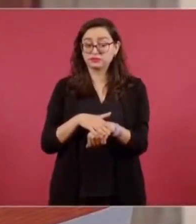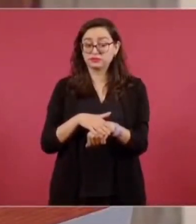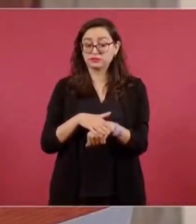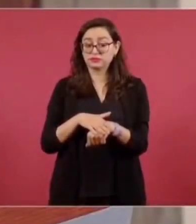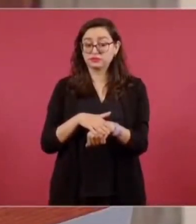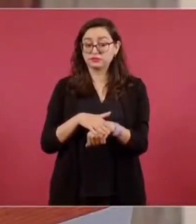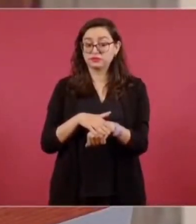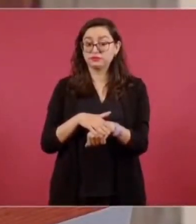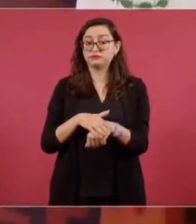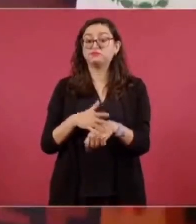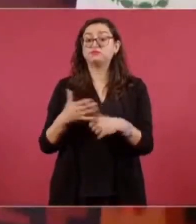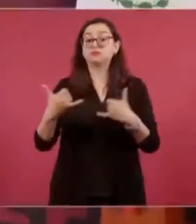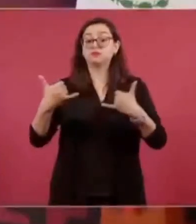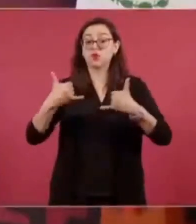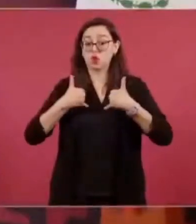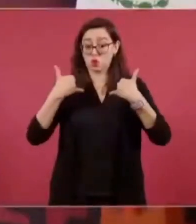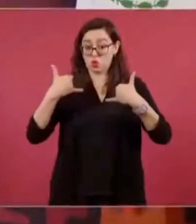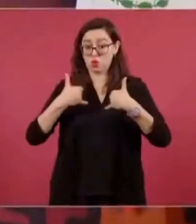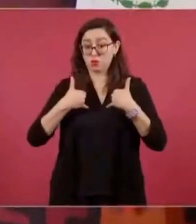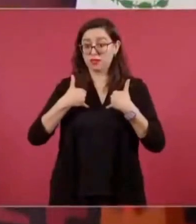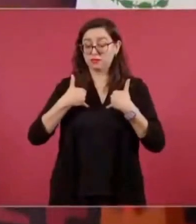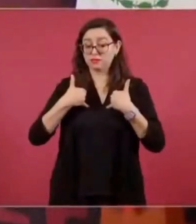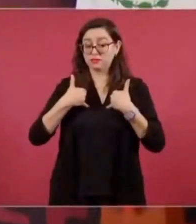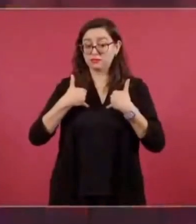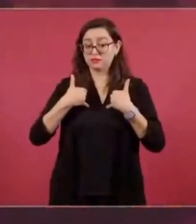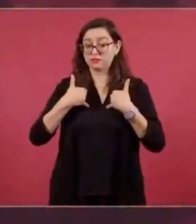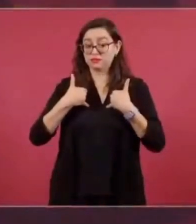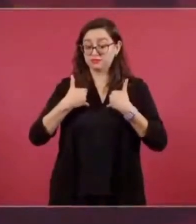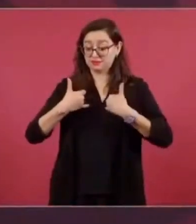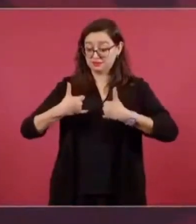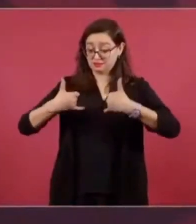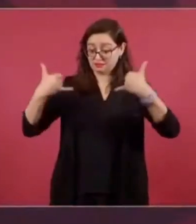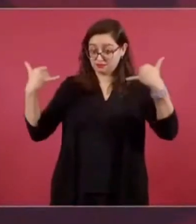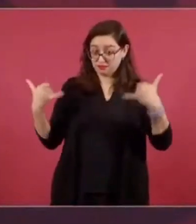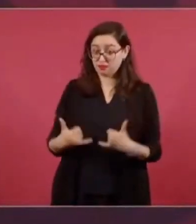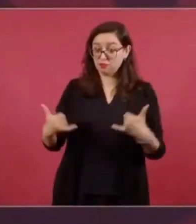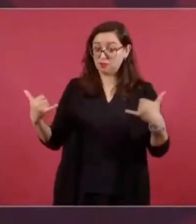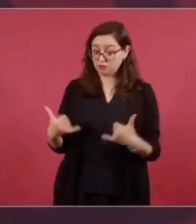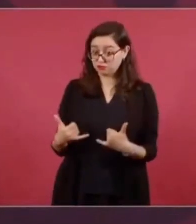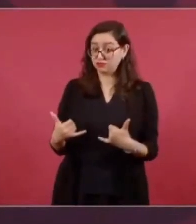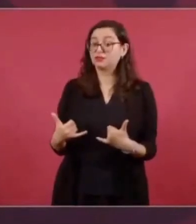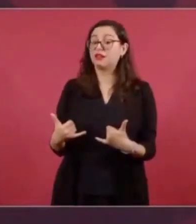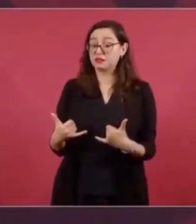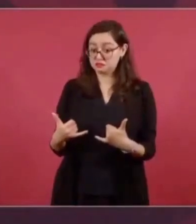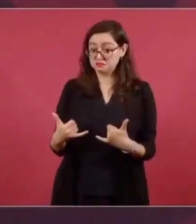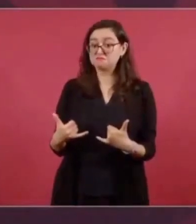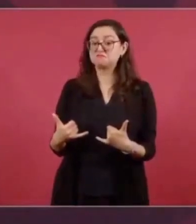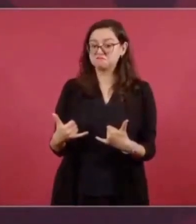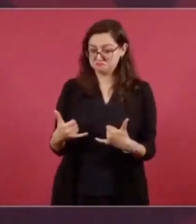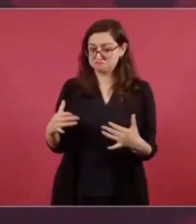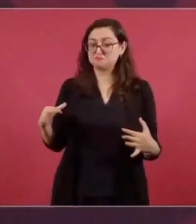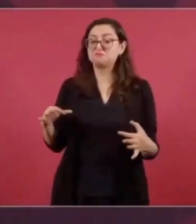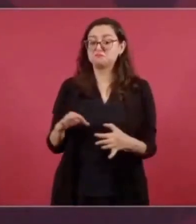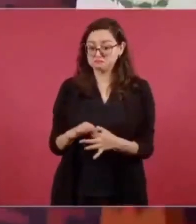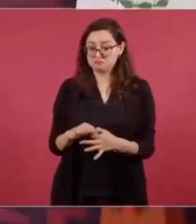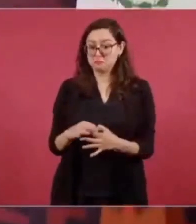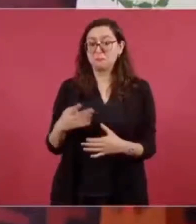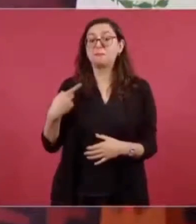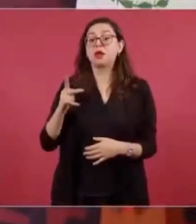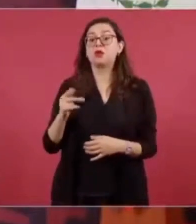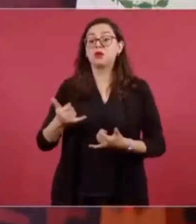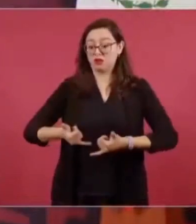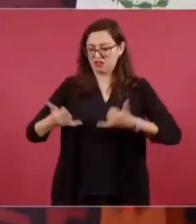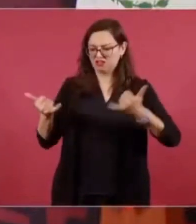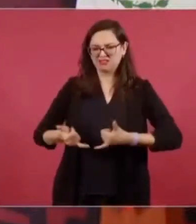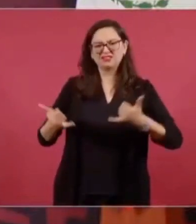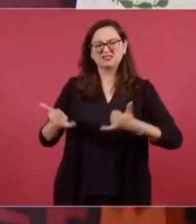ser joven y no ser revolucionario es una contradicción hasta biológica, pero ser revolucionario significa